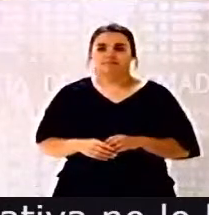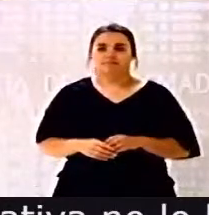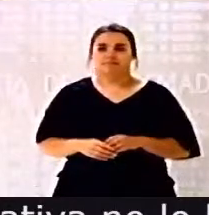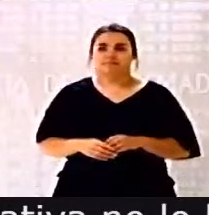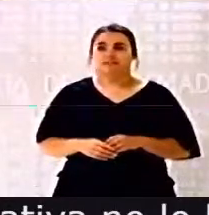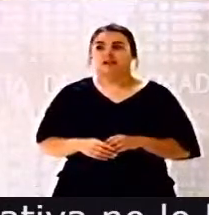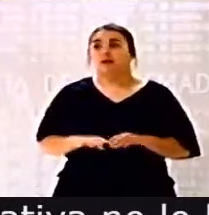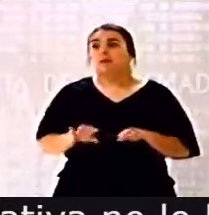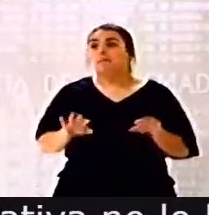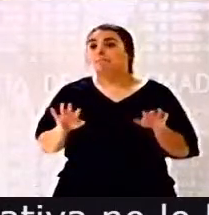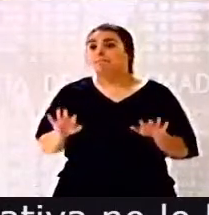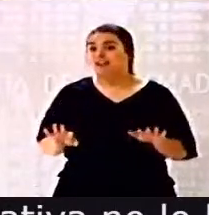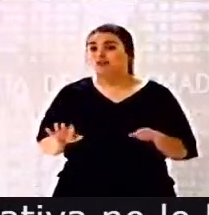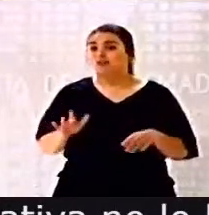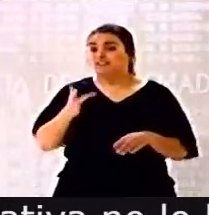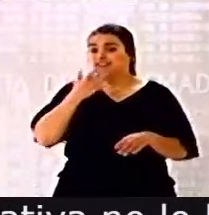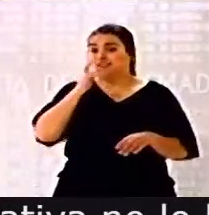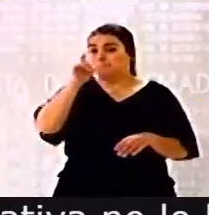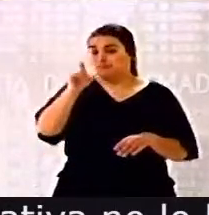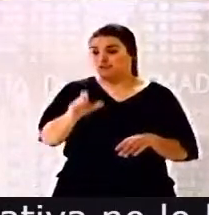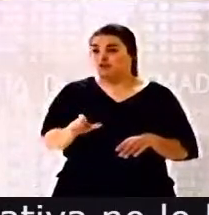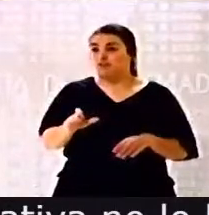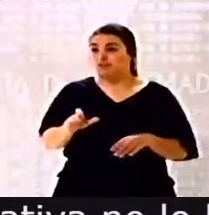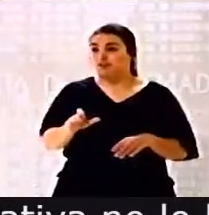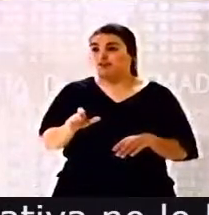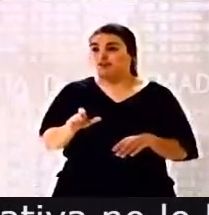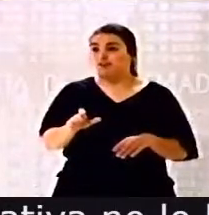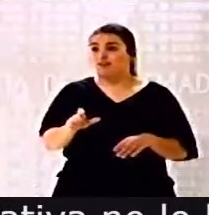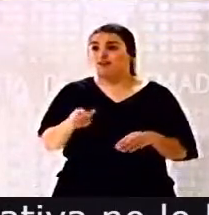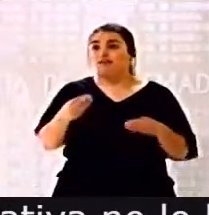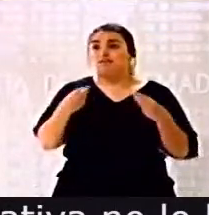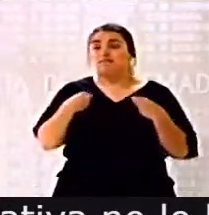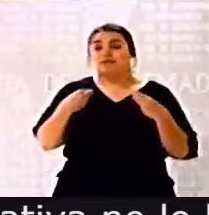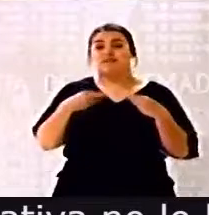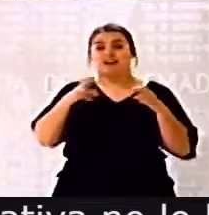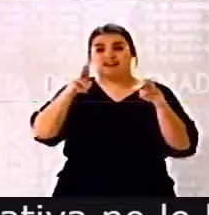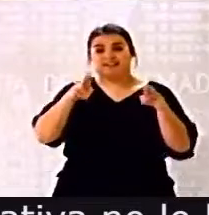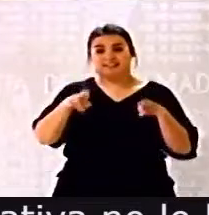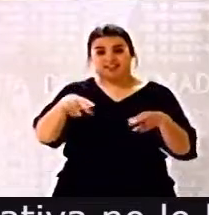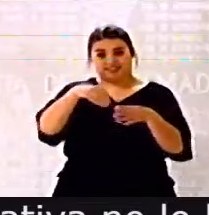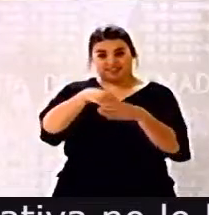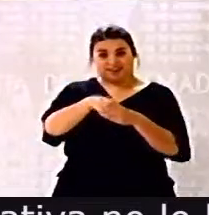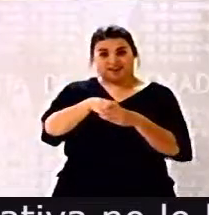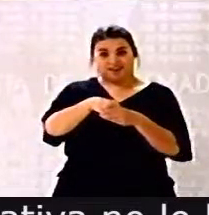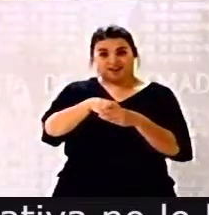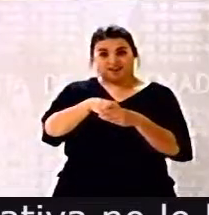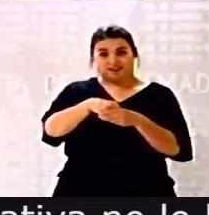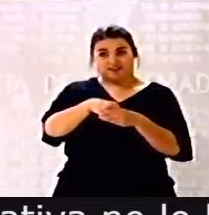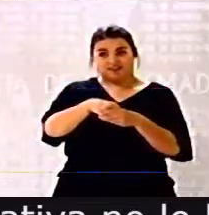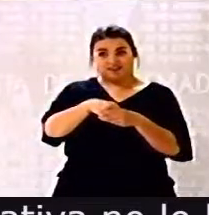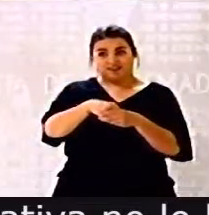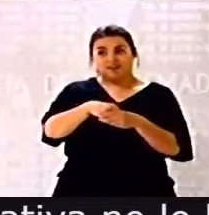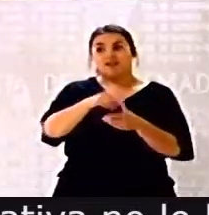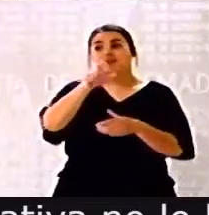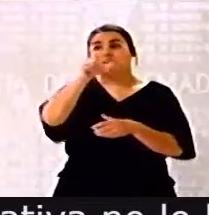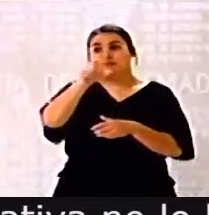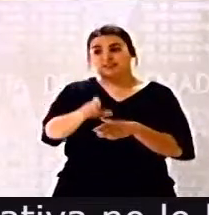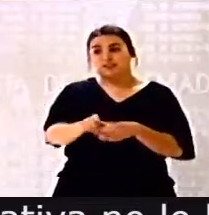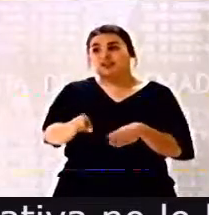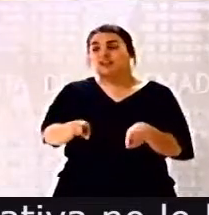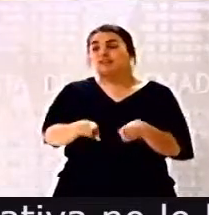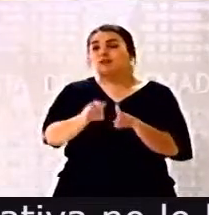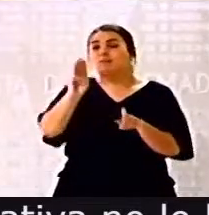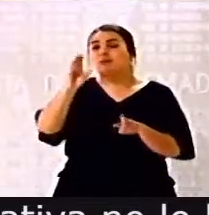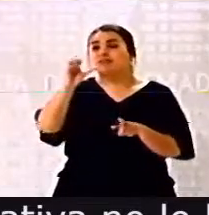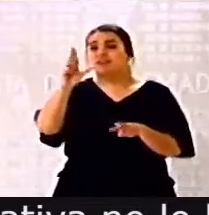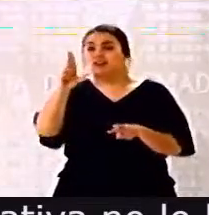Pero si esa persona hubiese sido residente de una residencia, yo esa persona, aunque la PCR hubiese